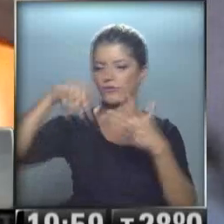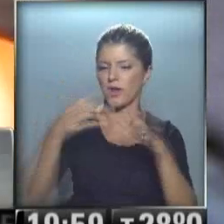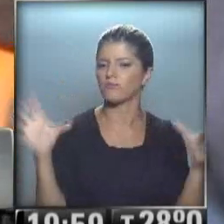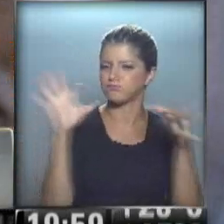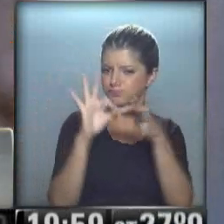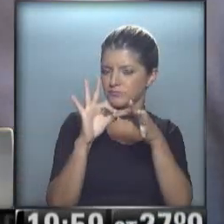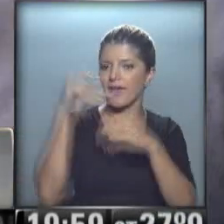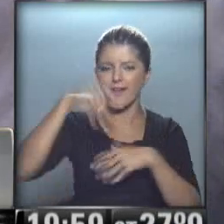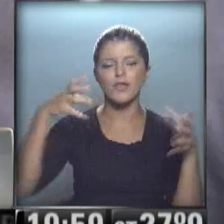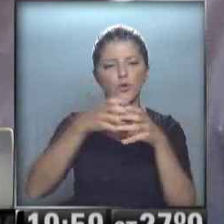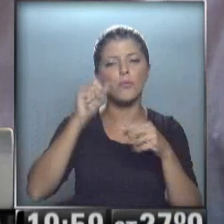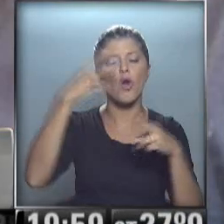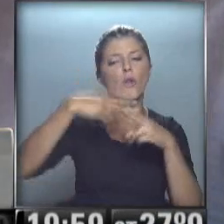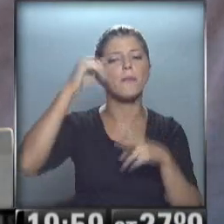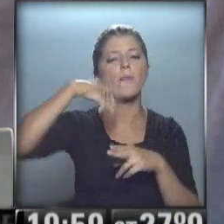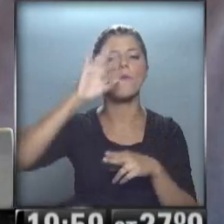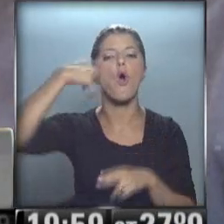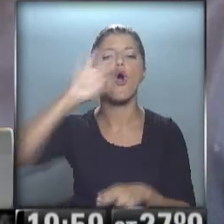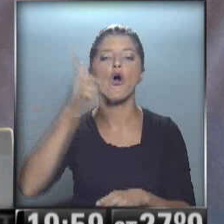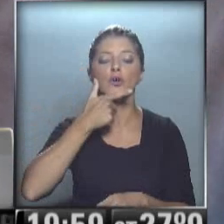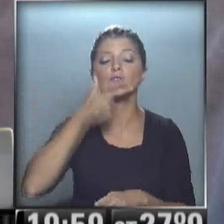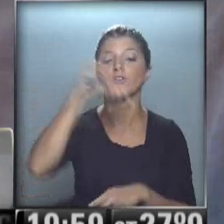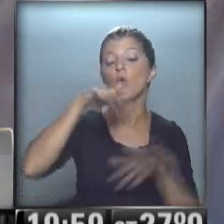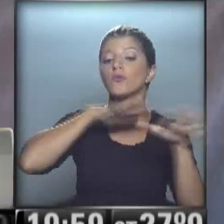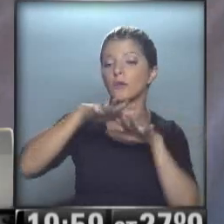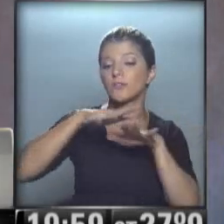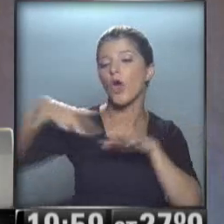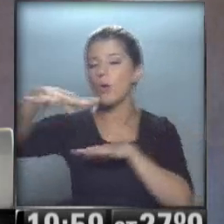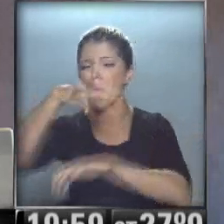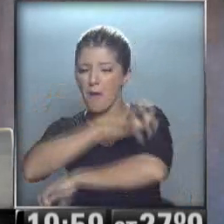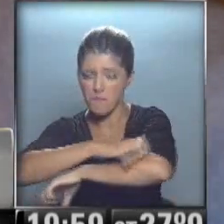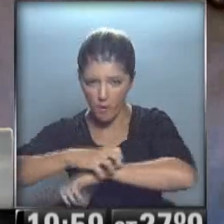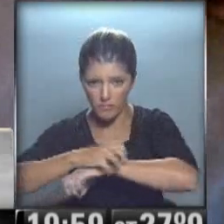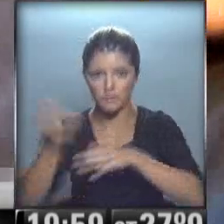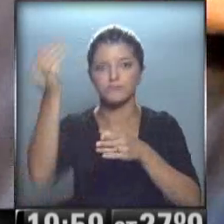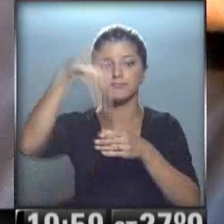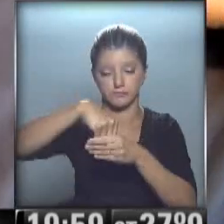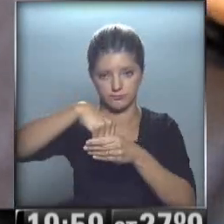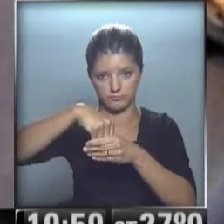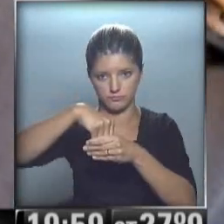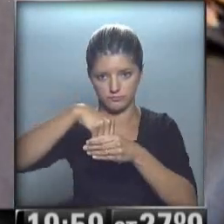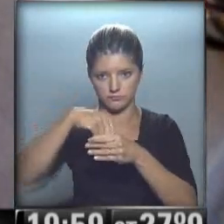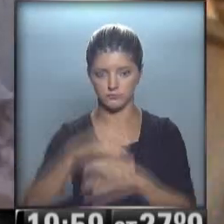banda de los monos y su influencia en los barrios más pobres.